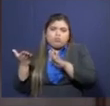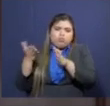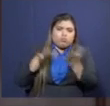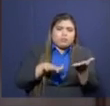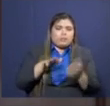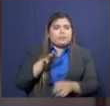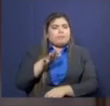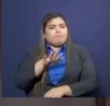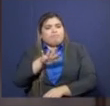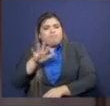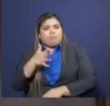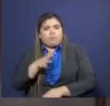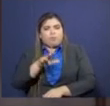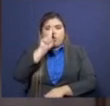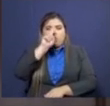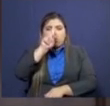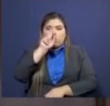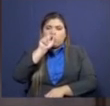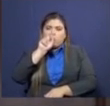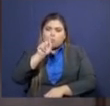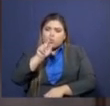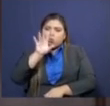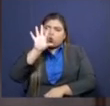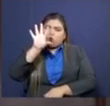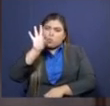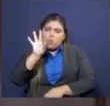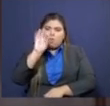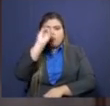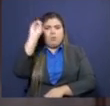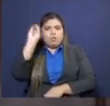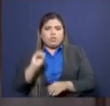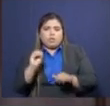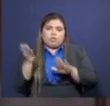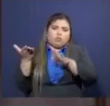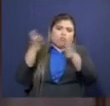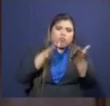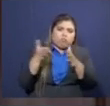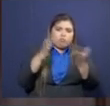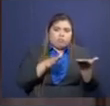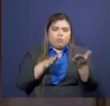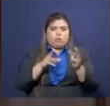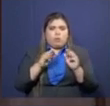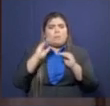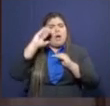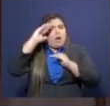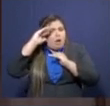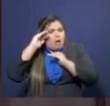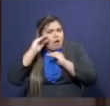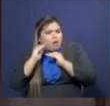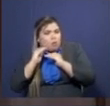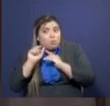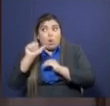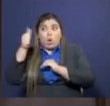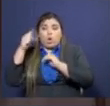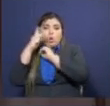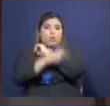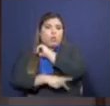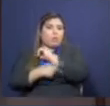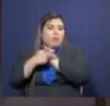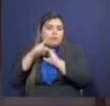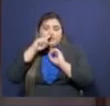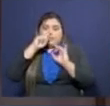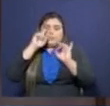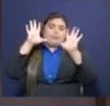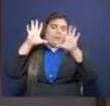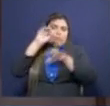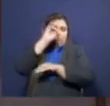promedio de 1.9, muy inferior a la del promedio